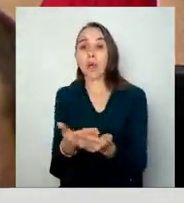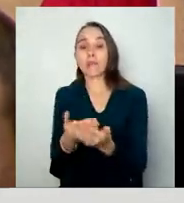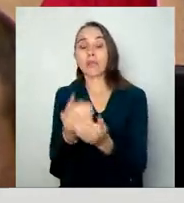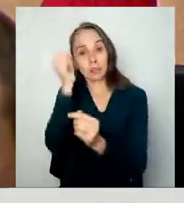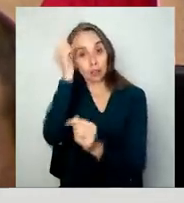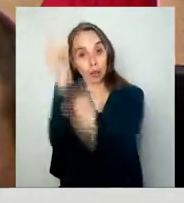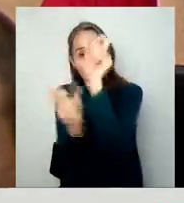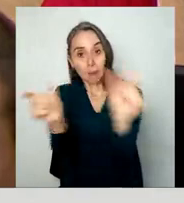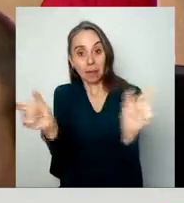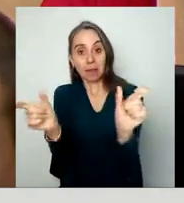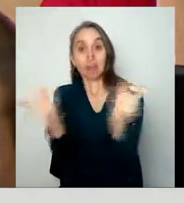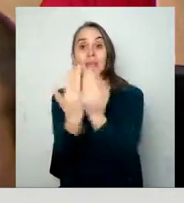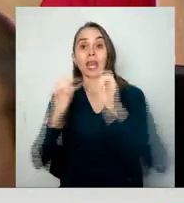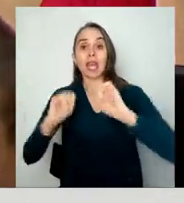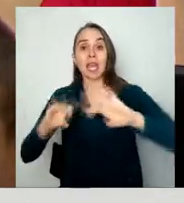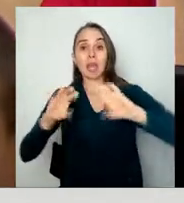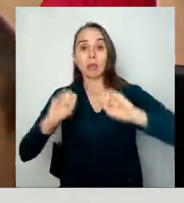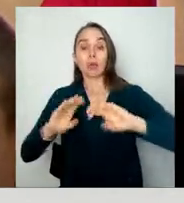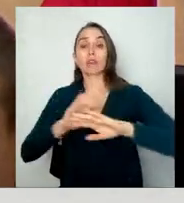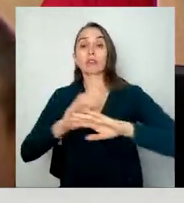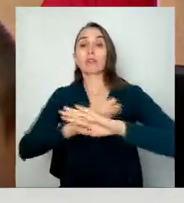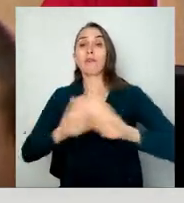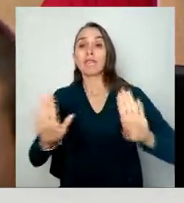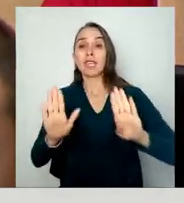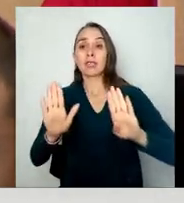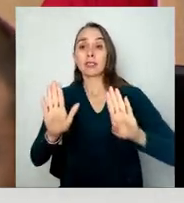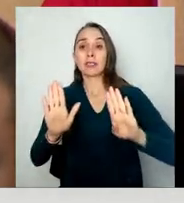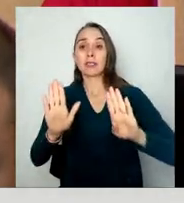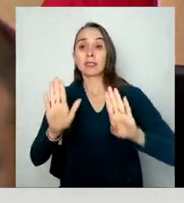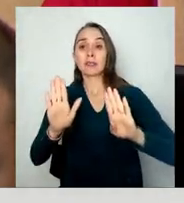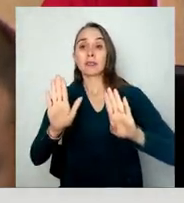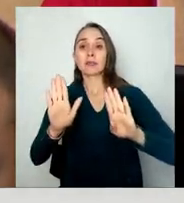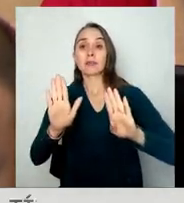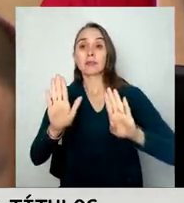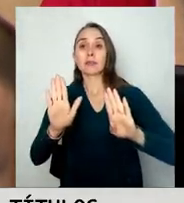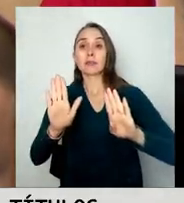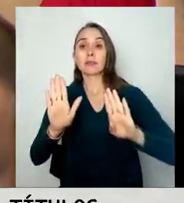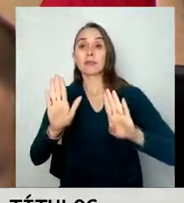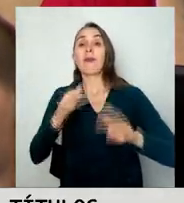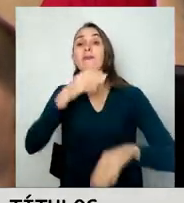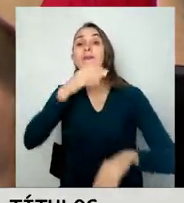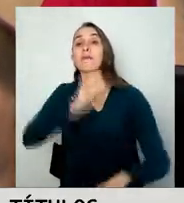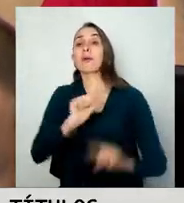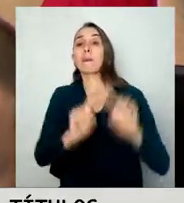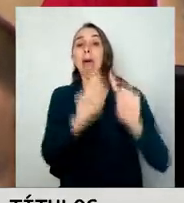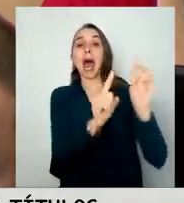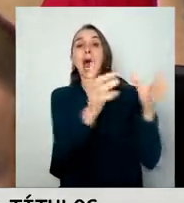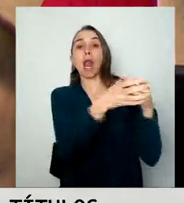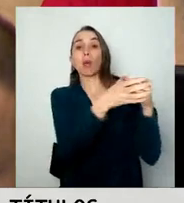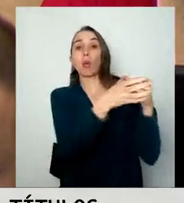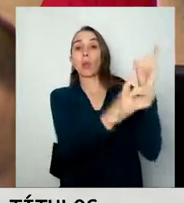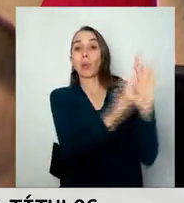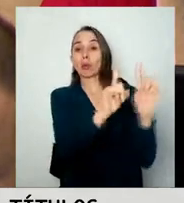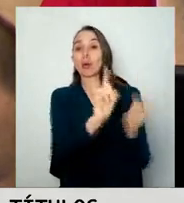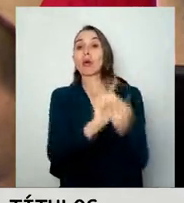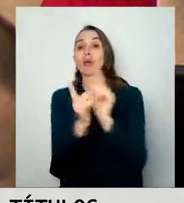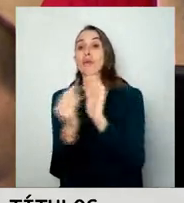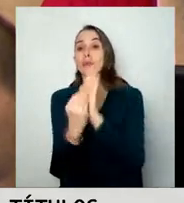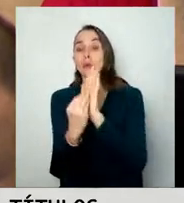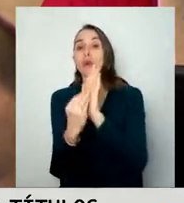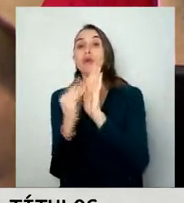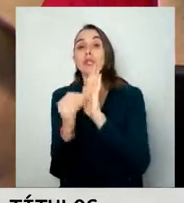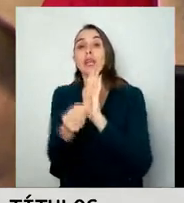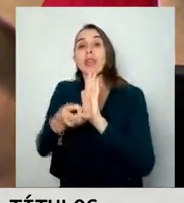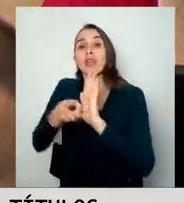debe dejar de ser un privilegio para pasar a ser un derecho social garantizado